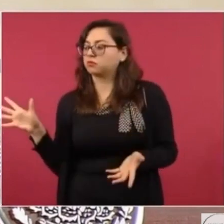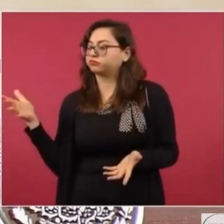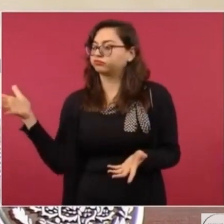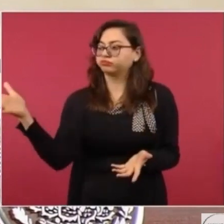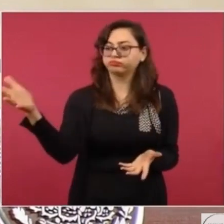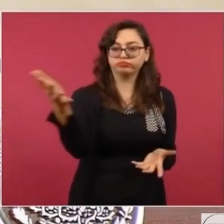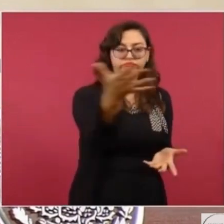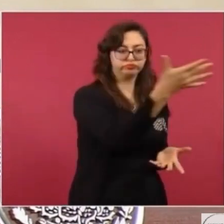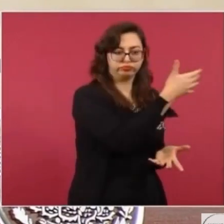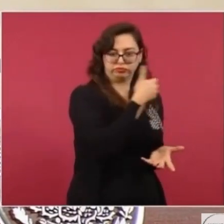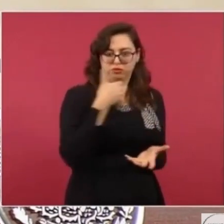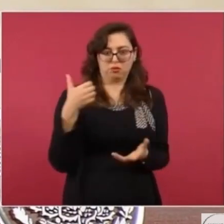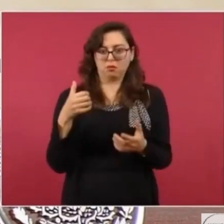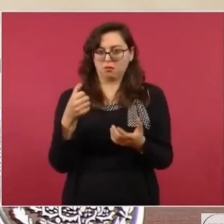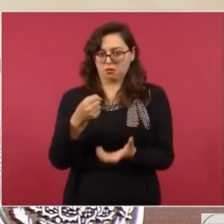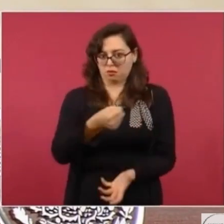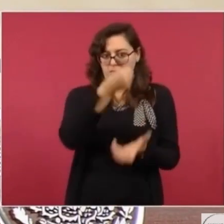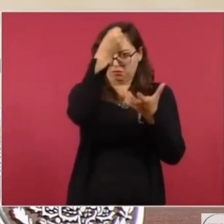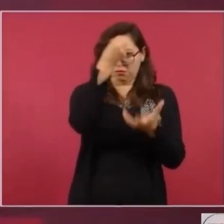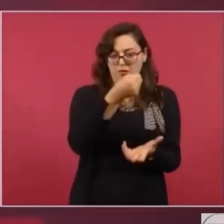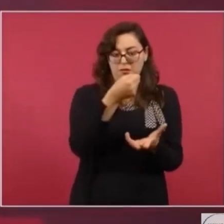provenientes del petróleo.